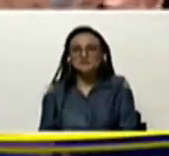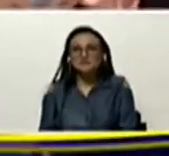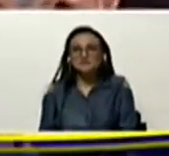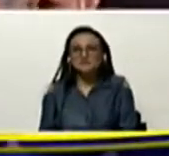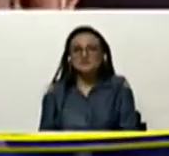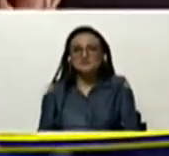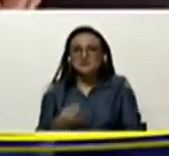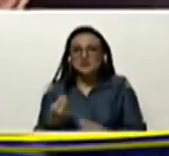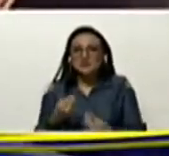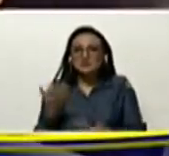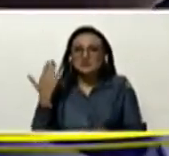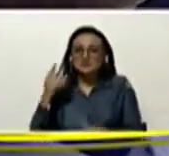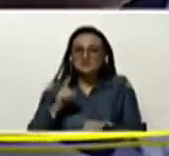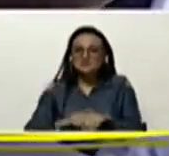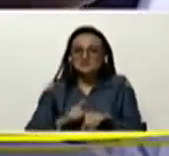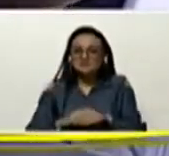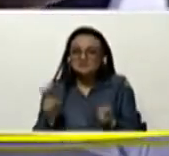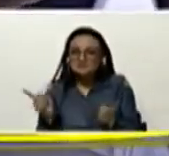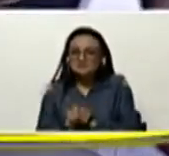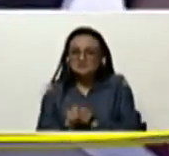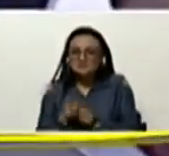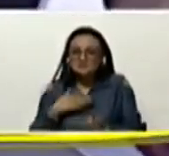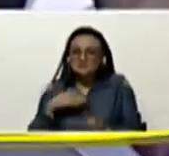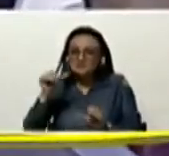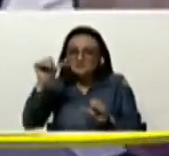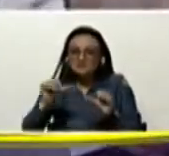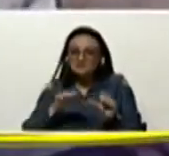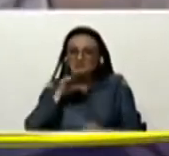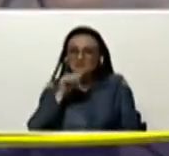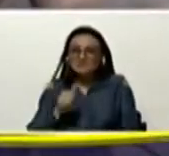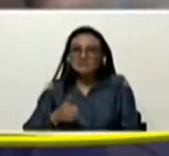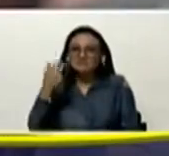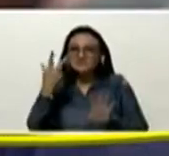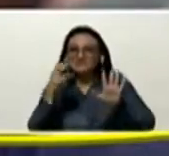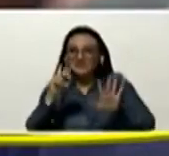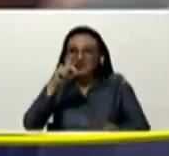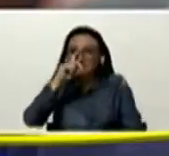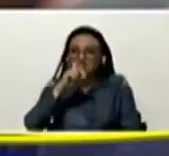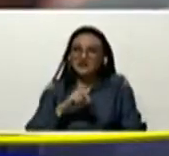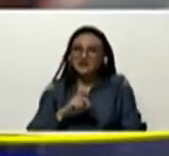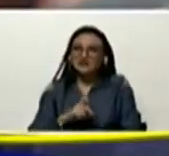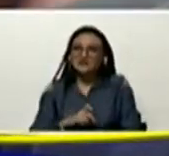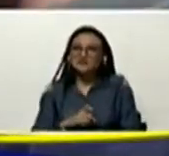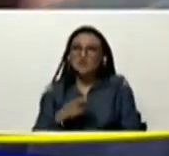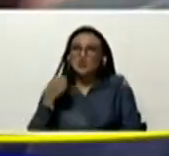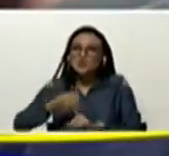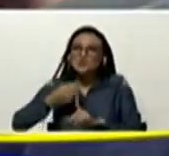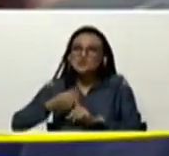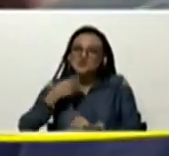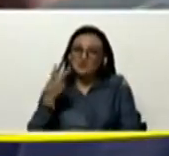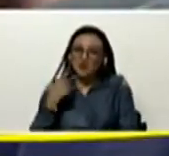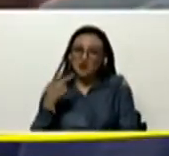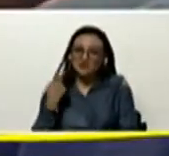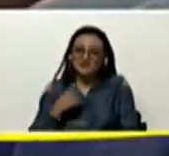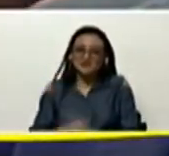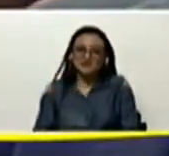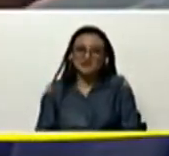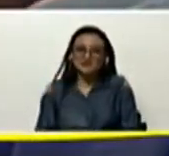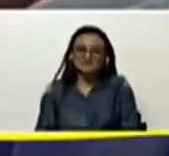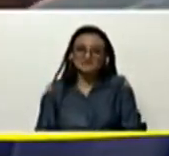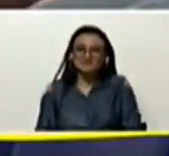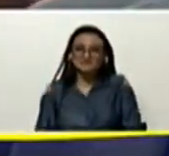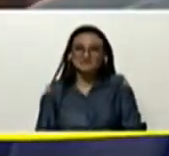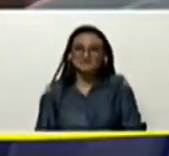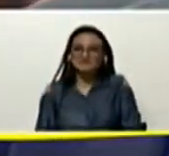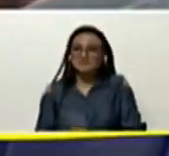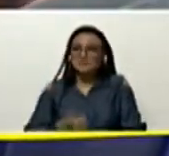¿cómo en un tiempo tan breve yo puedo hablar de más de 70 años de luchas políticas?